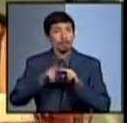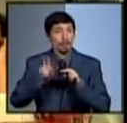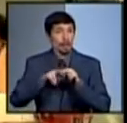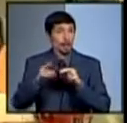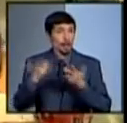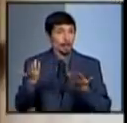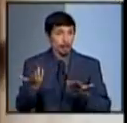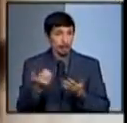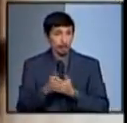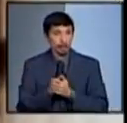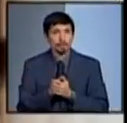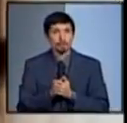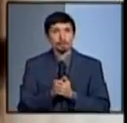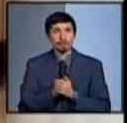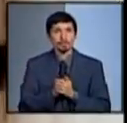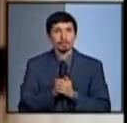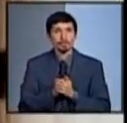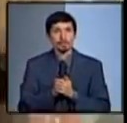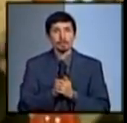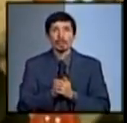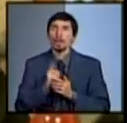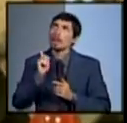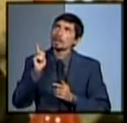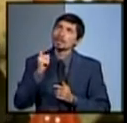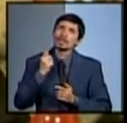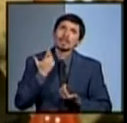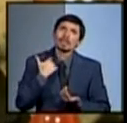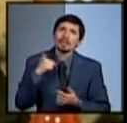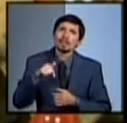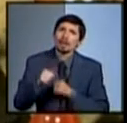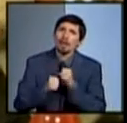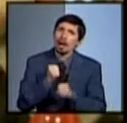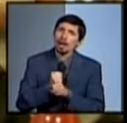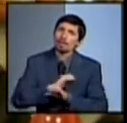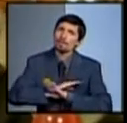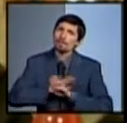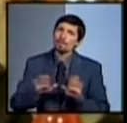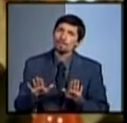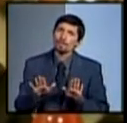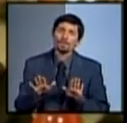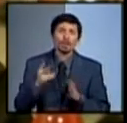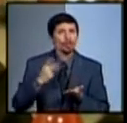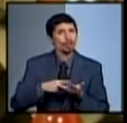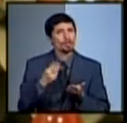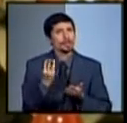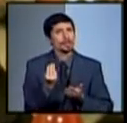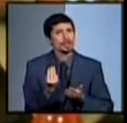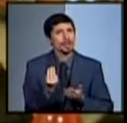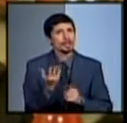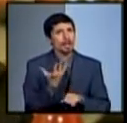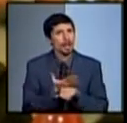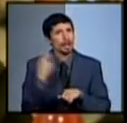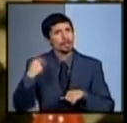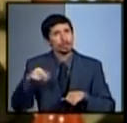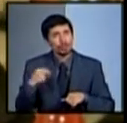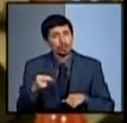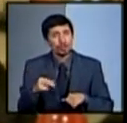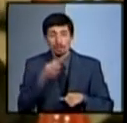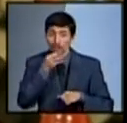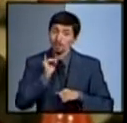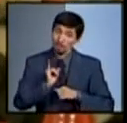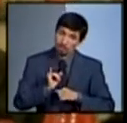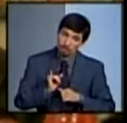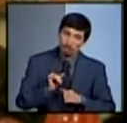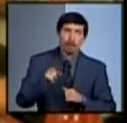cabello. ¿Qué es lo que más te ha llamado la atención de este año que termina, Milena, el año 2013, que estuvo lleno de noticias? Sí. ¿Algo que te